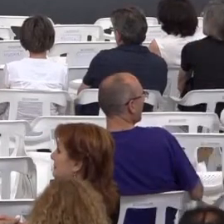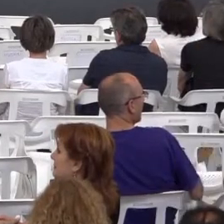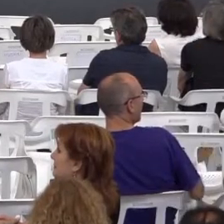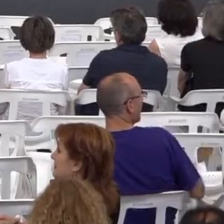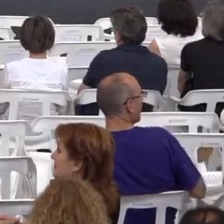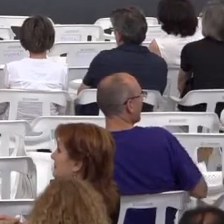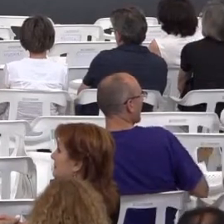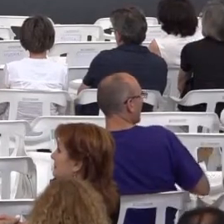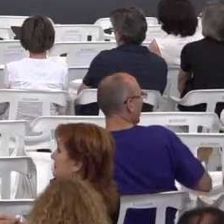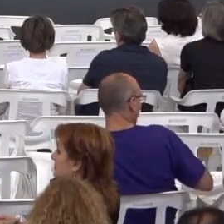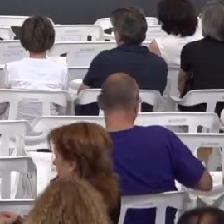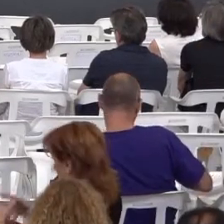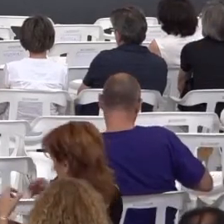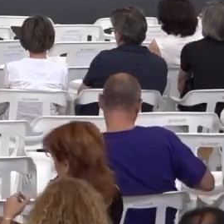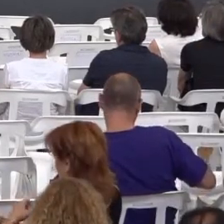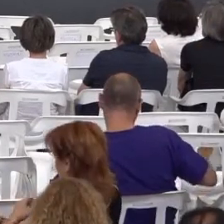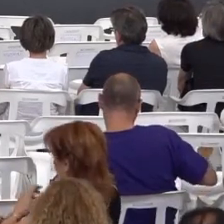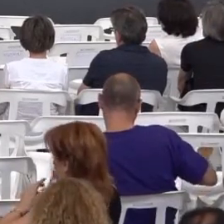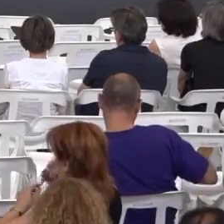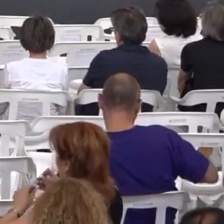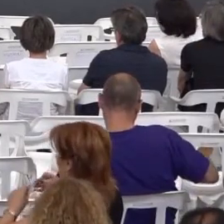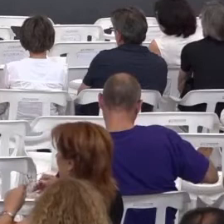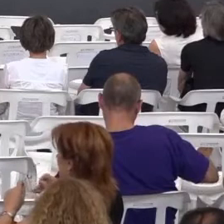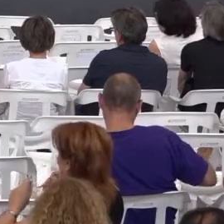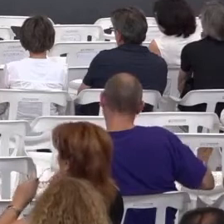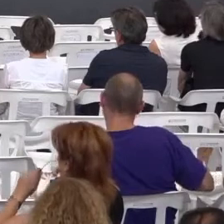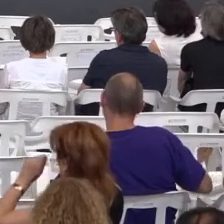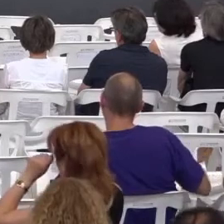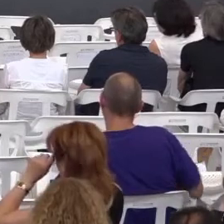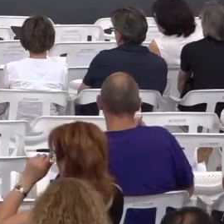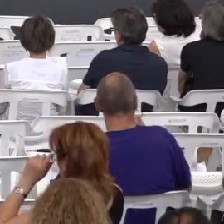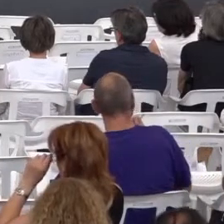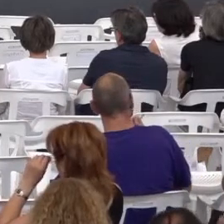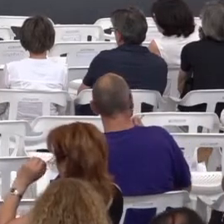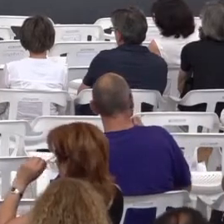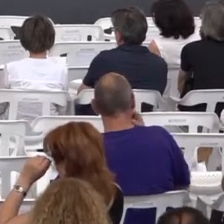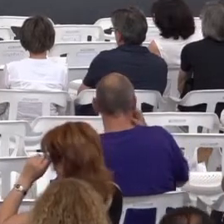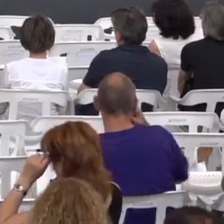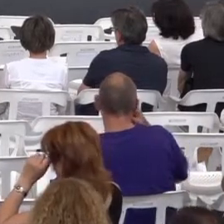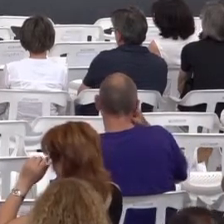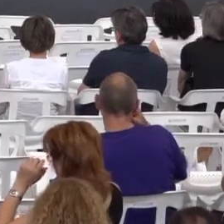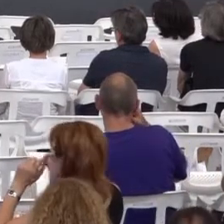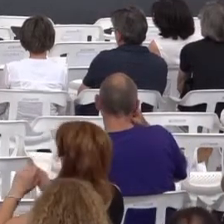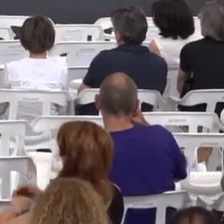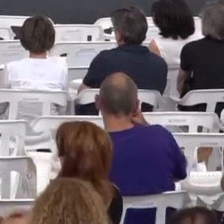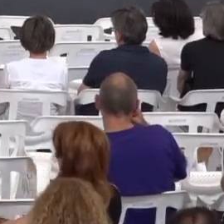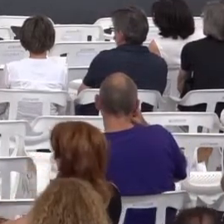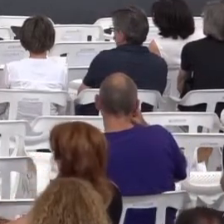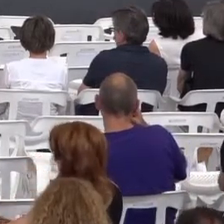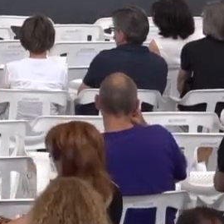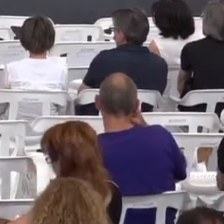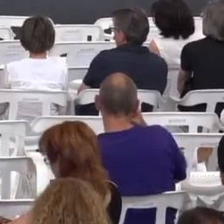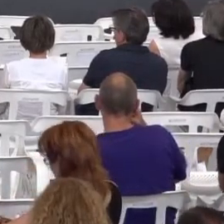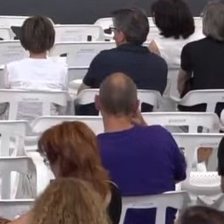Podem. Participé con ilusión en las elecciones autonómicas y generales como representante de la Junta Electoral de Zona de Alcira. Si hacemos